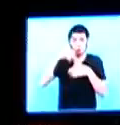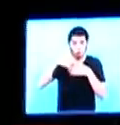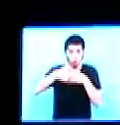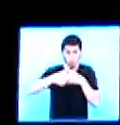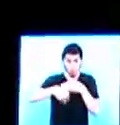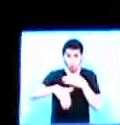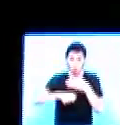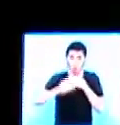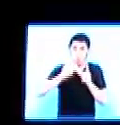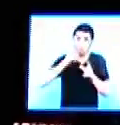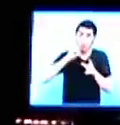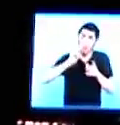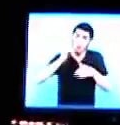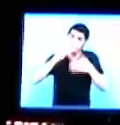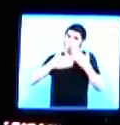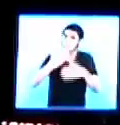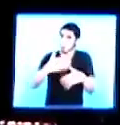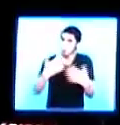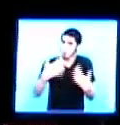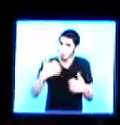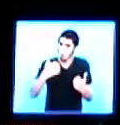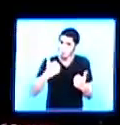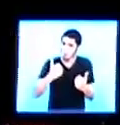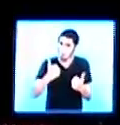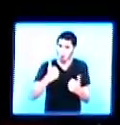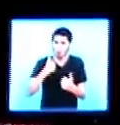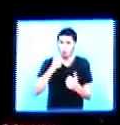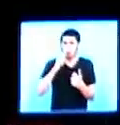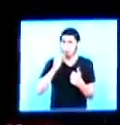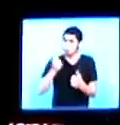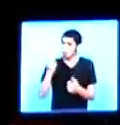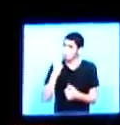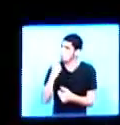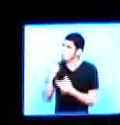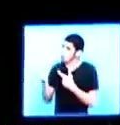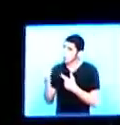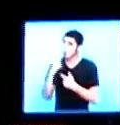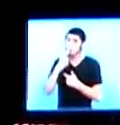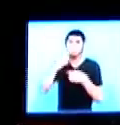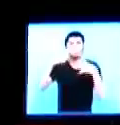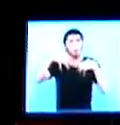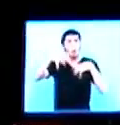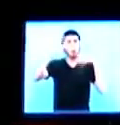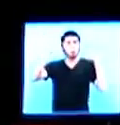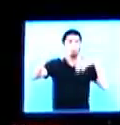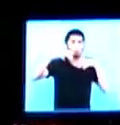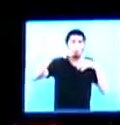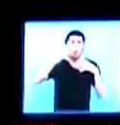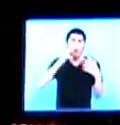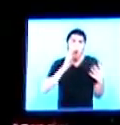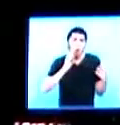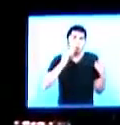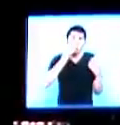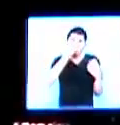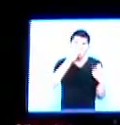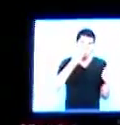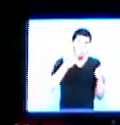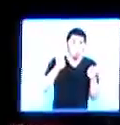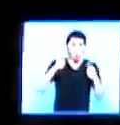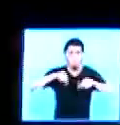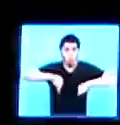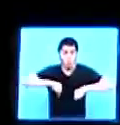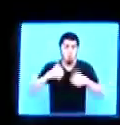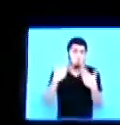adelante. Y también vamos a ver si va a haber o no inestabilidad, alguna lluvia durante este fin de semana. Hasta las 7, decíamos, tenemos mucho para